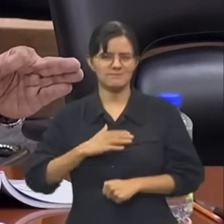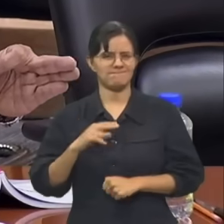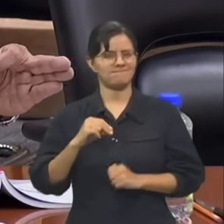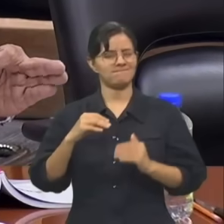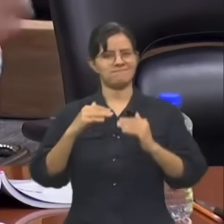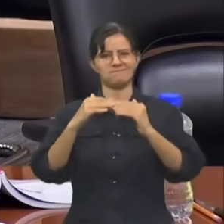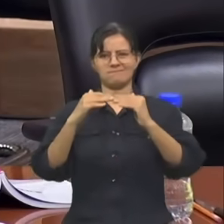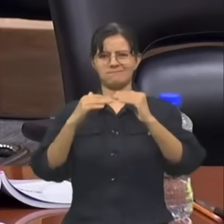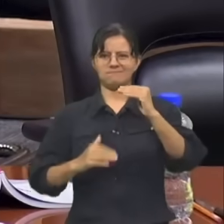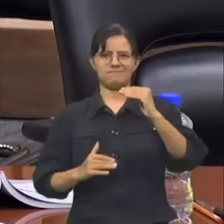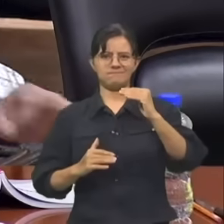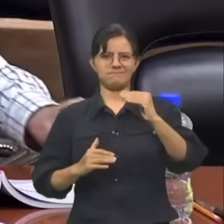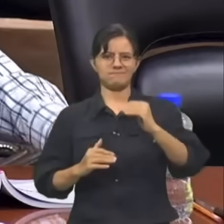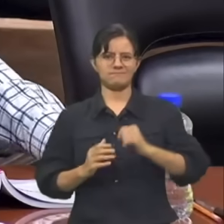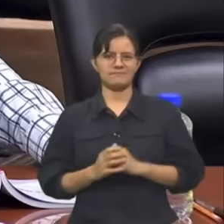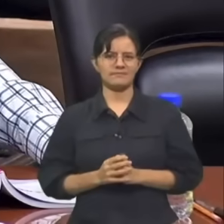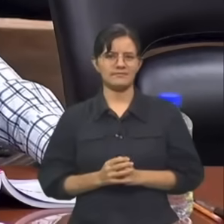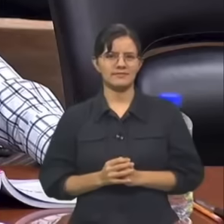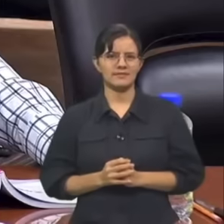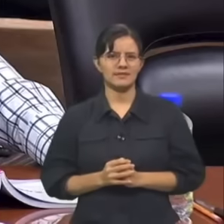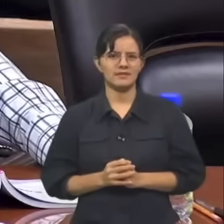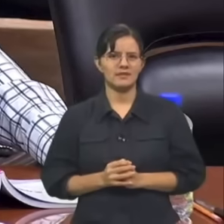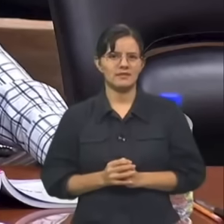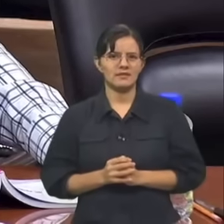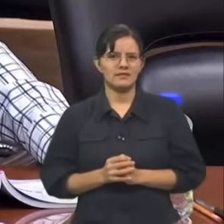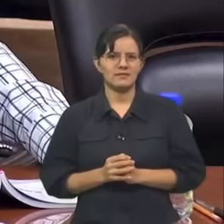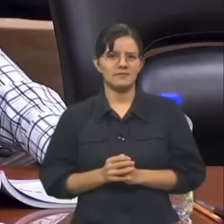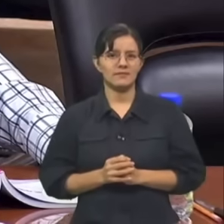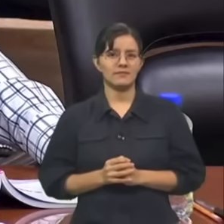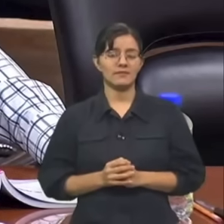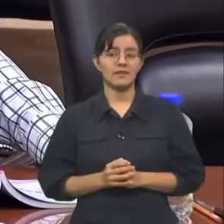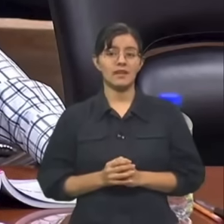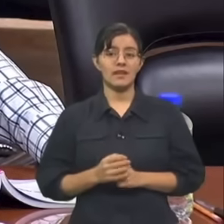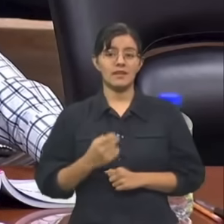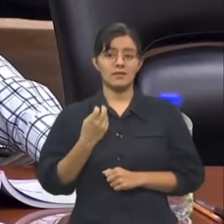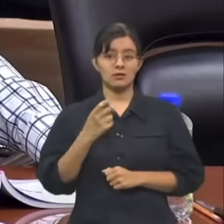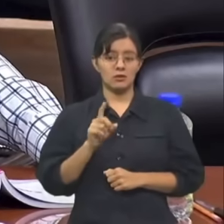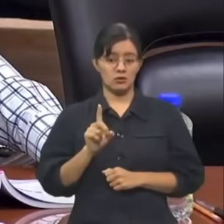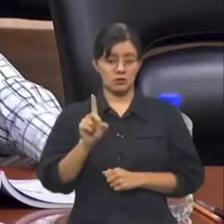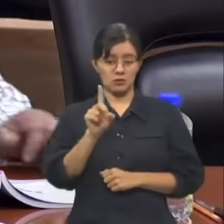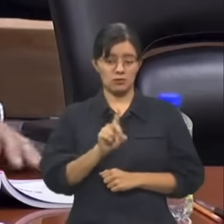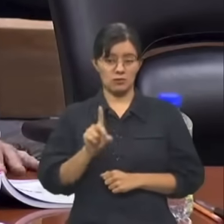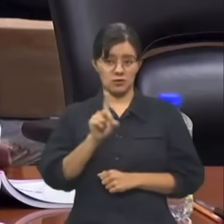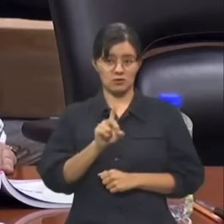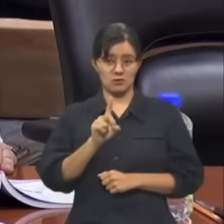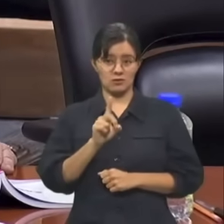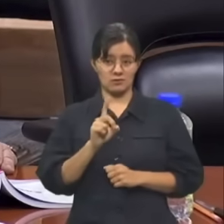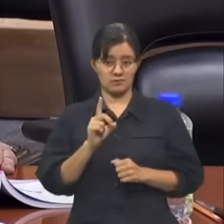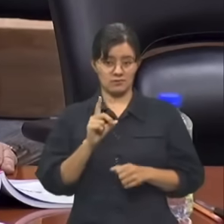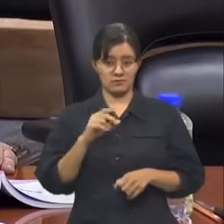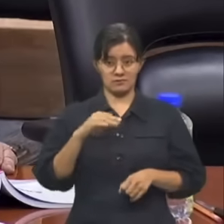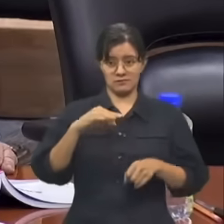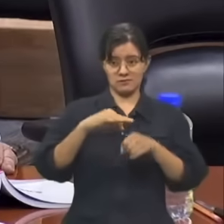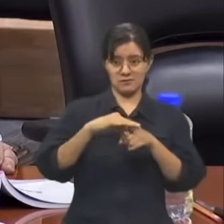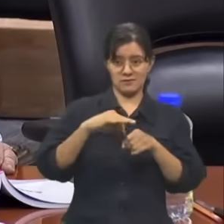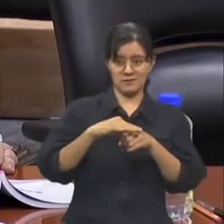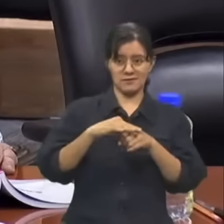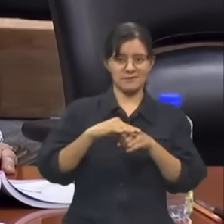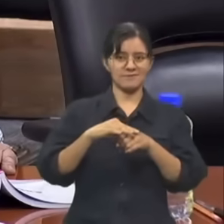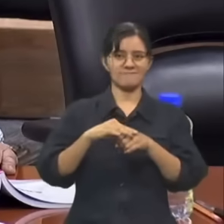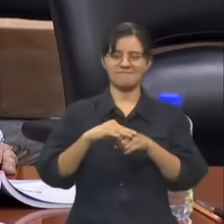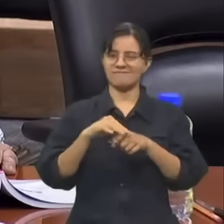inequidad que no se lava con la jornada electoral del domingo Porque